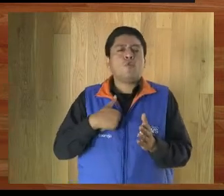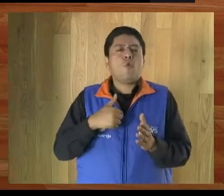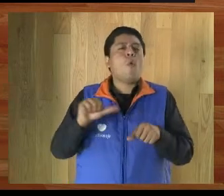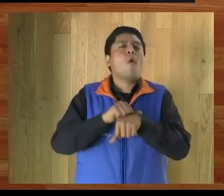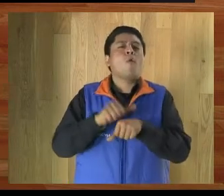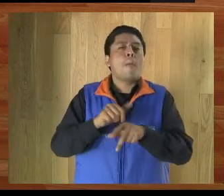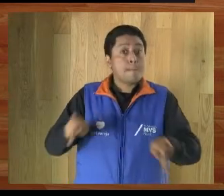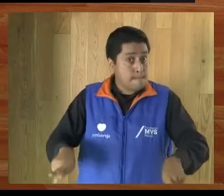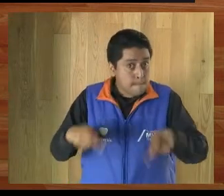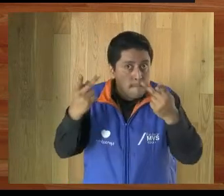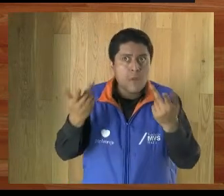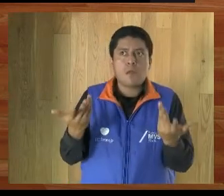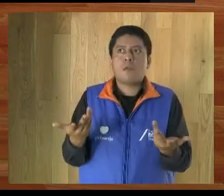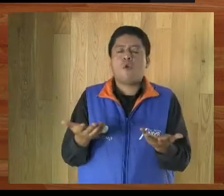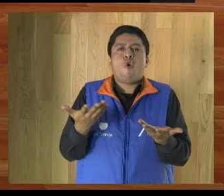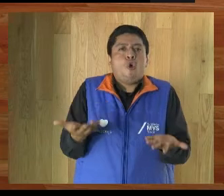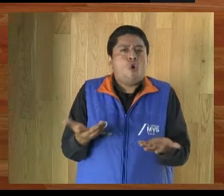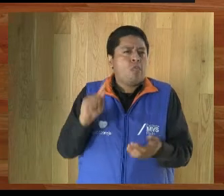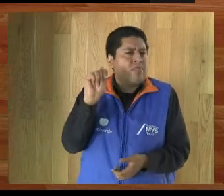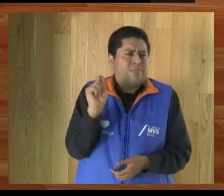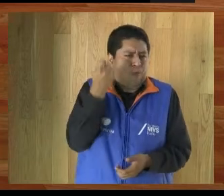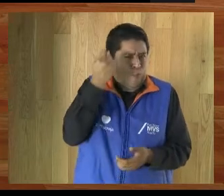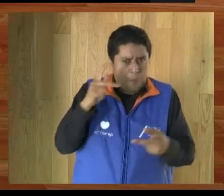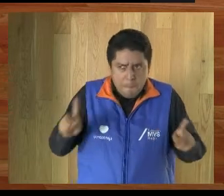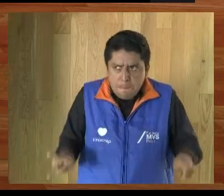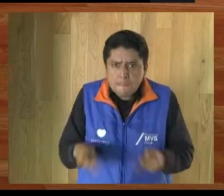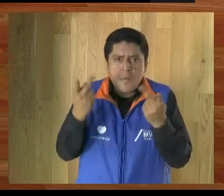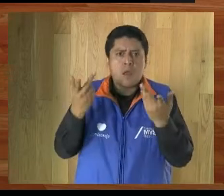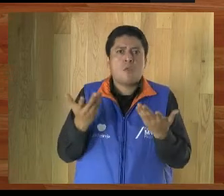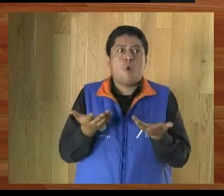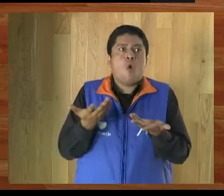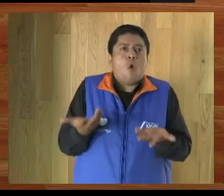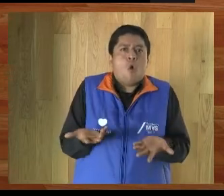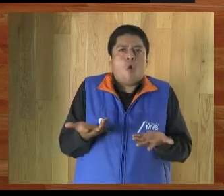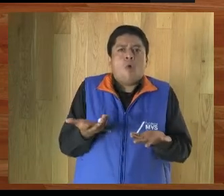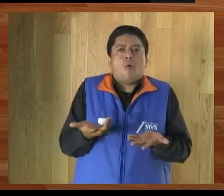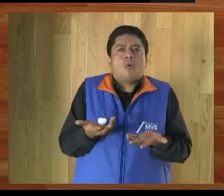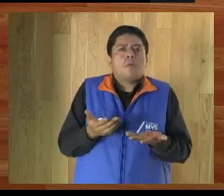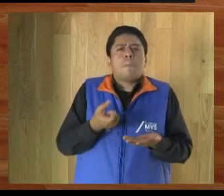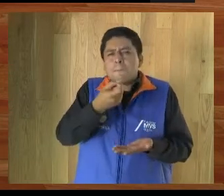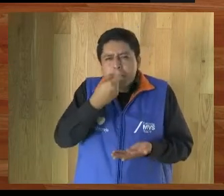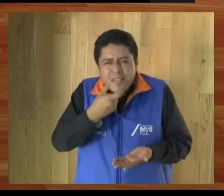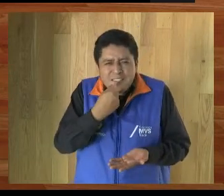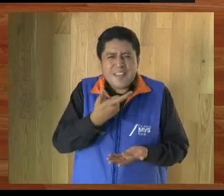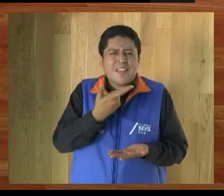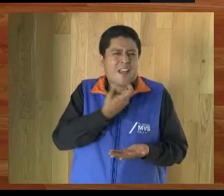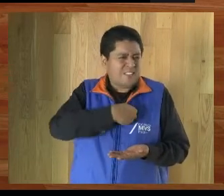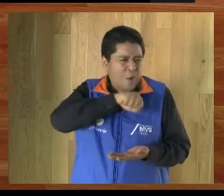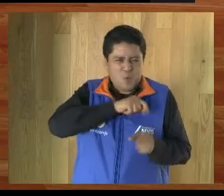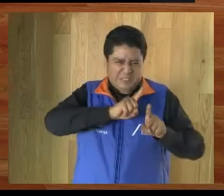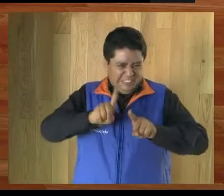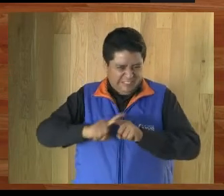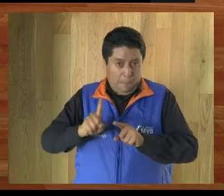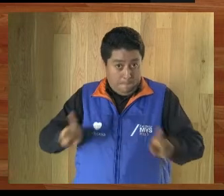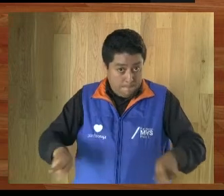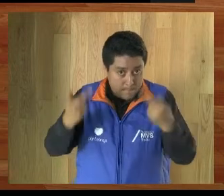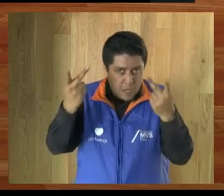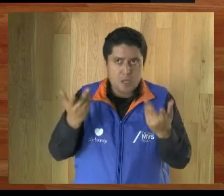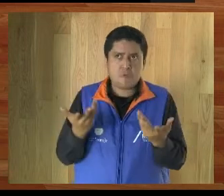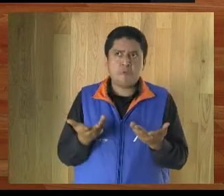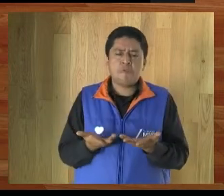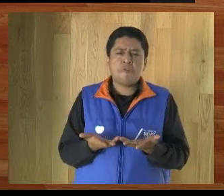antes, o vendo tecnología, o vendo salud, vendo servicios de salud, que si